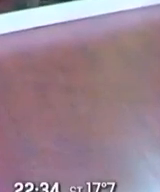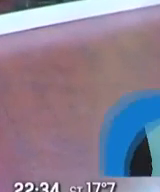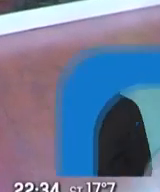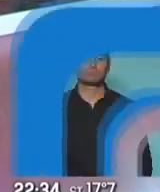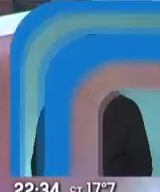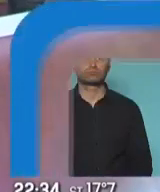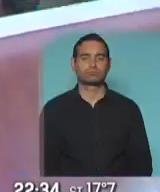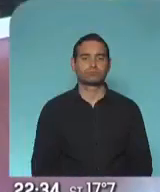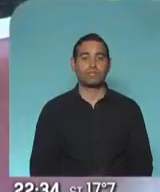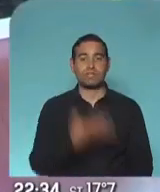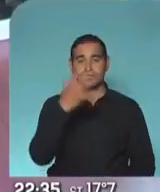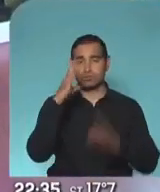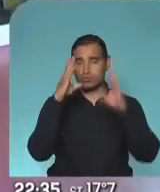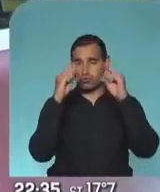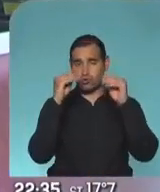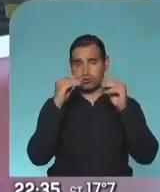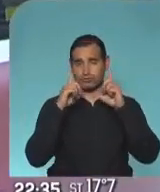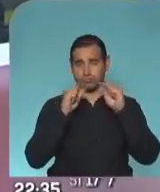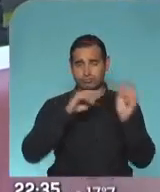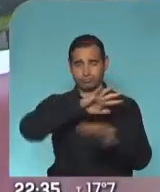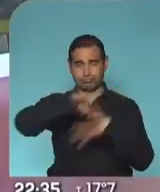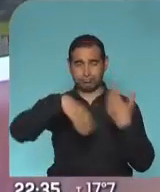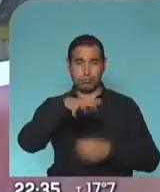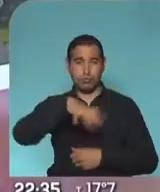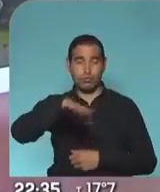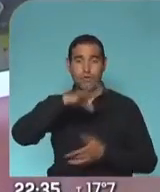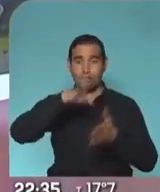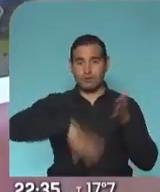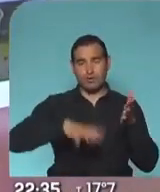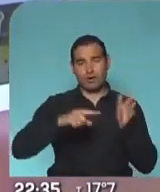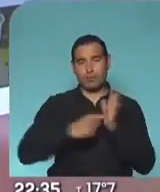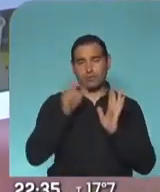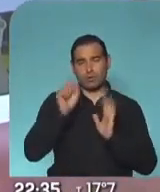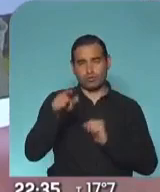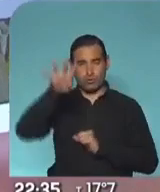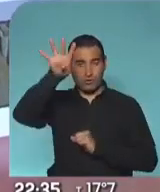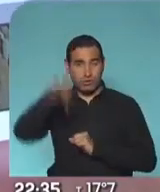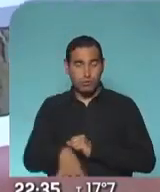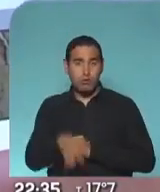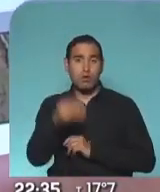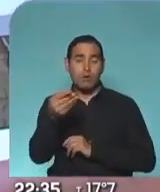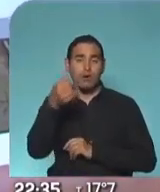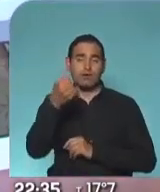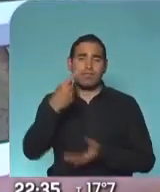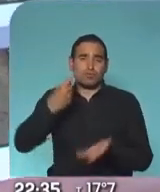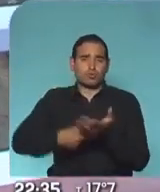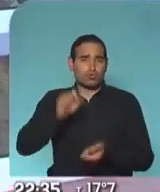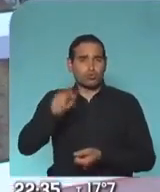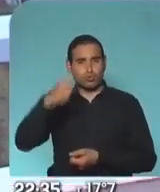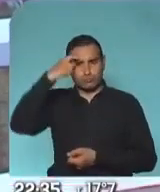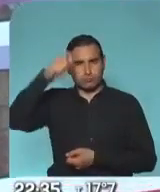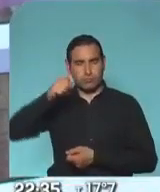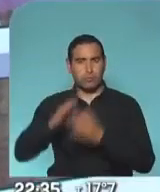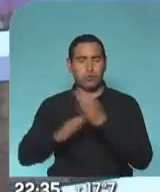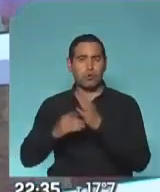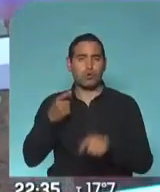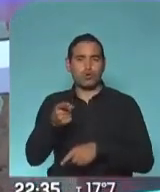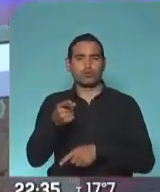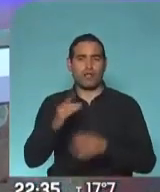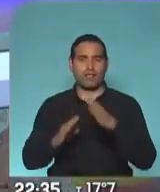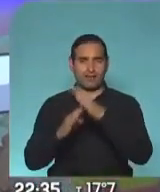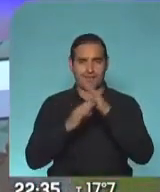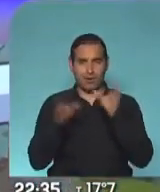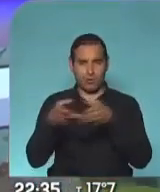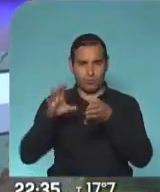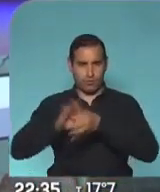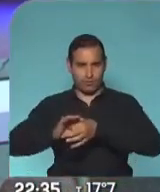Quinta noche de disturbios en Barcelona, capital de Cataluña, y esto a raíz de las sentencias a los líderes del procés, es decir, de